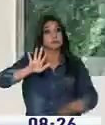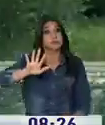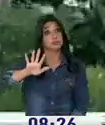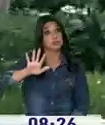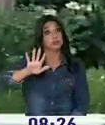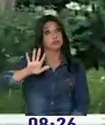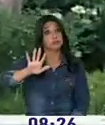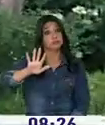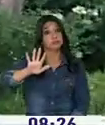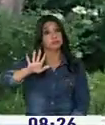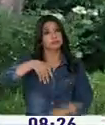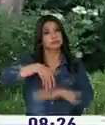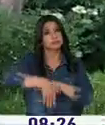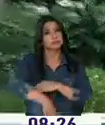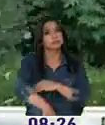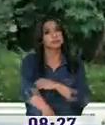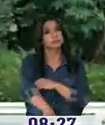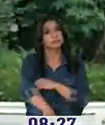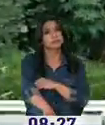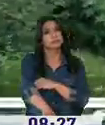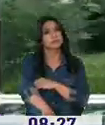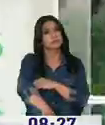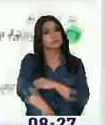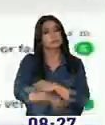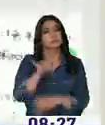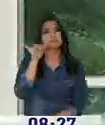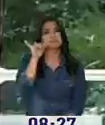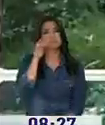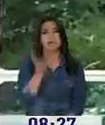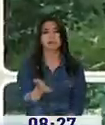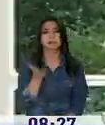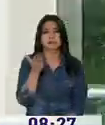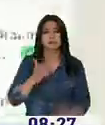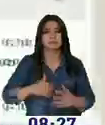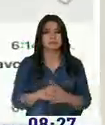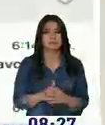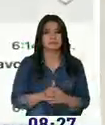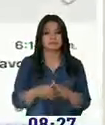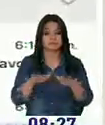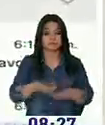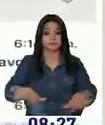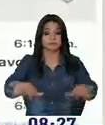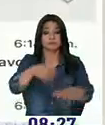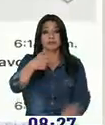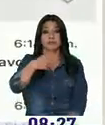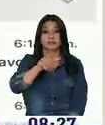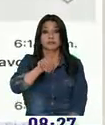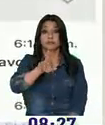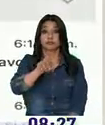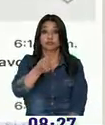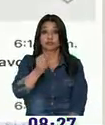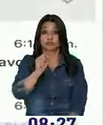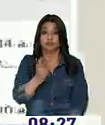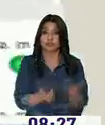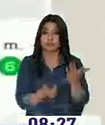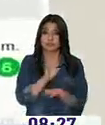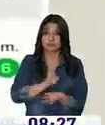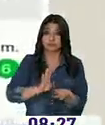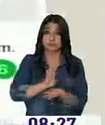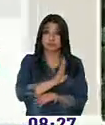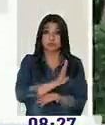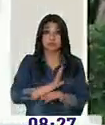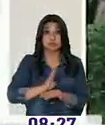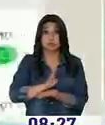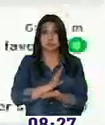la bajada a la autopista de Los Chillos. Cuando hicieron Los Chillos, ¿habría habido tanto barrio?